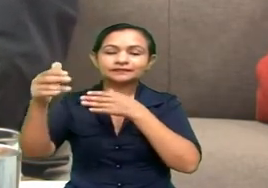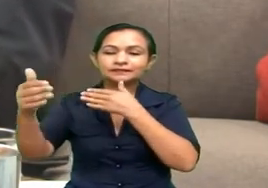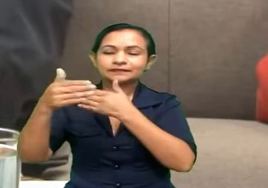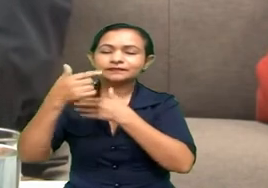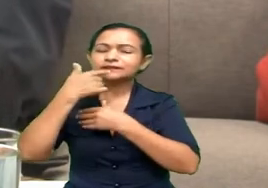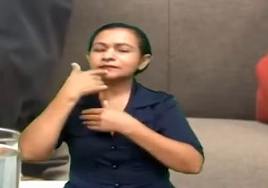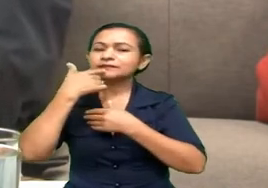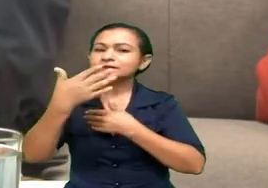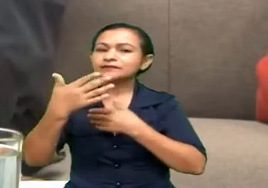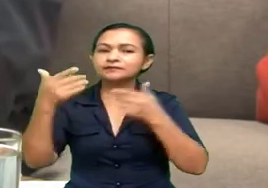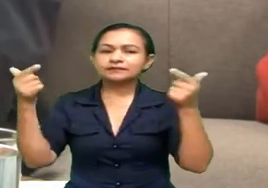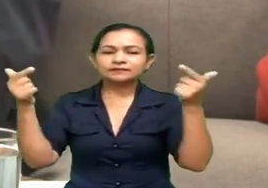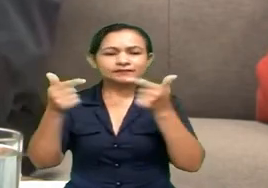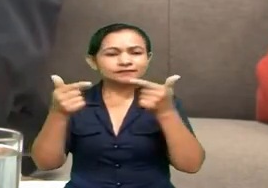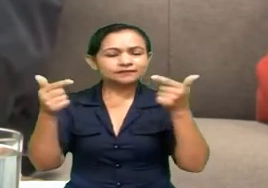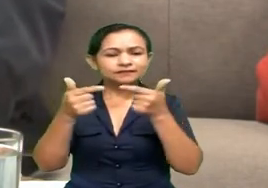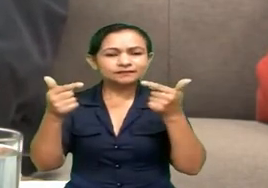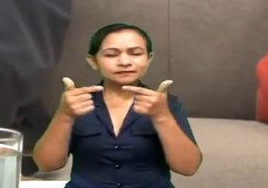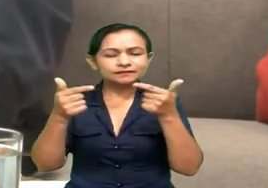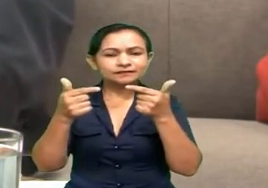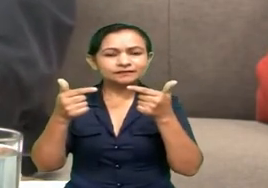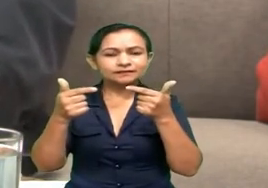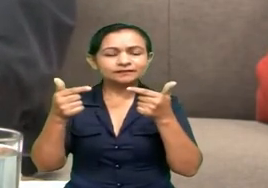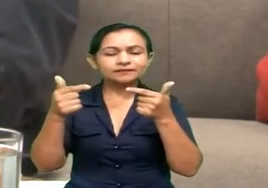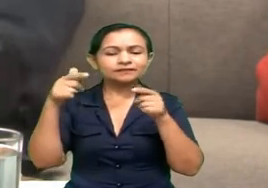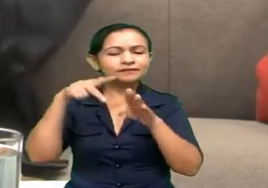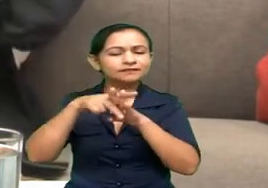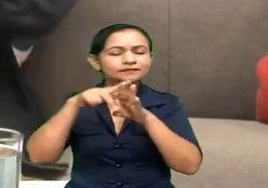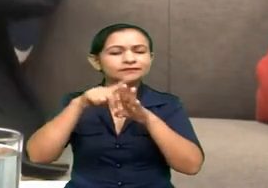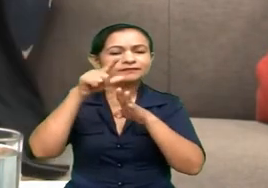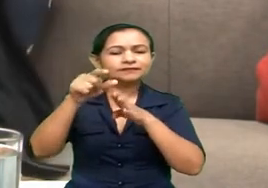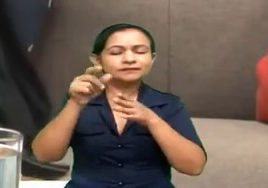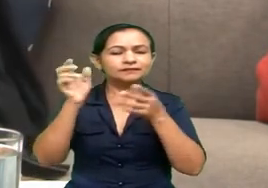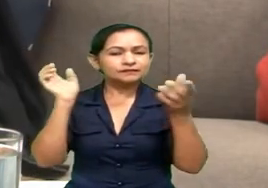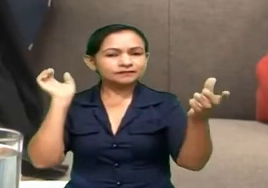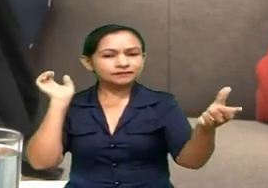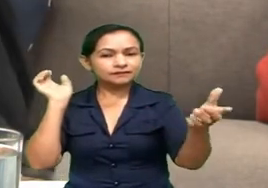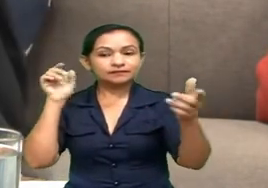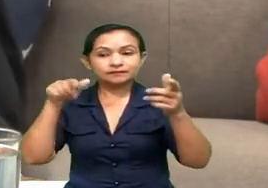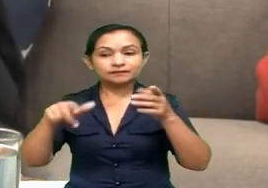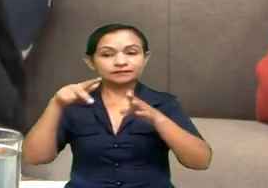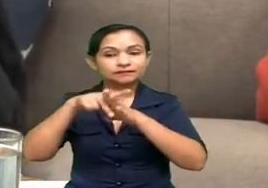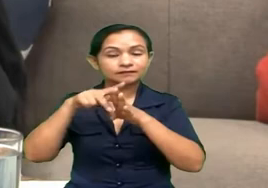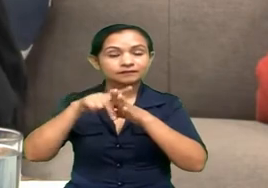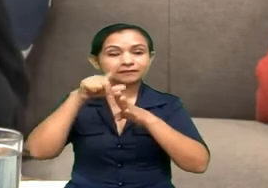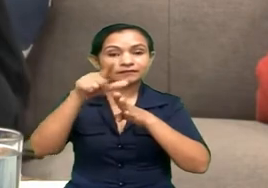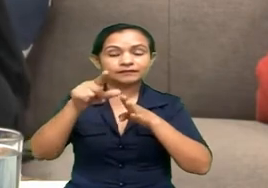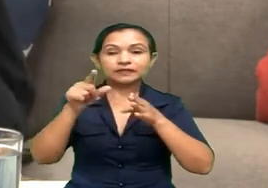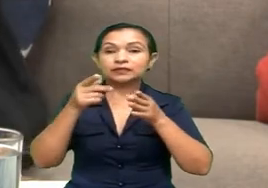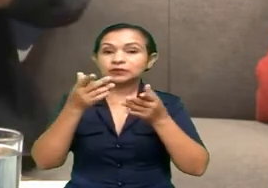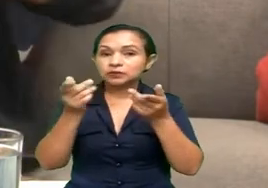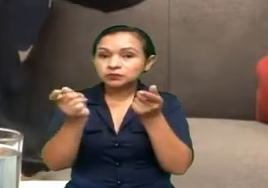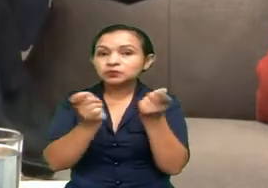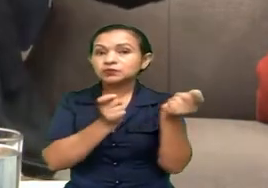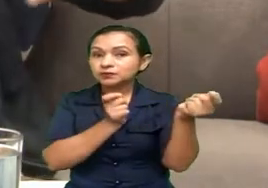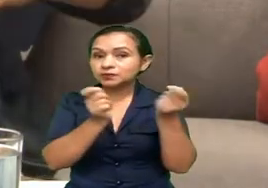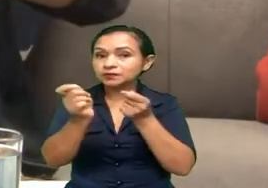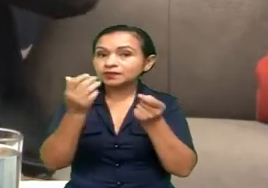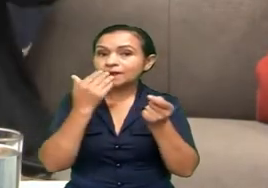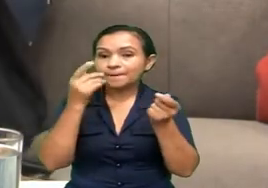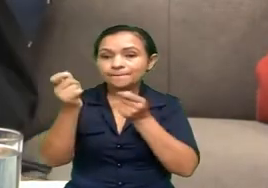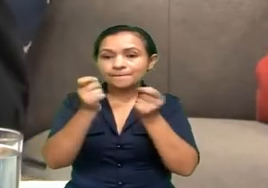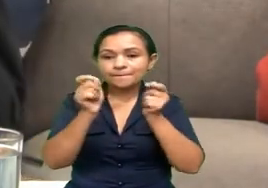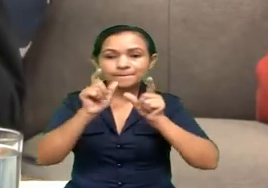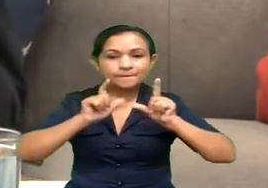da esta batalla o esta lucha en San Jacinto? Porque San Jacinto era un lugar estratégico, era la